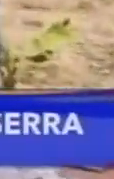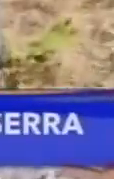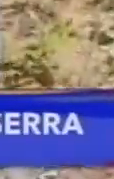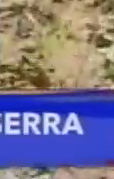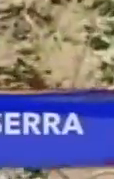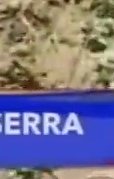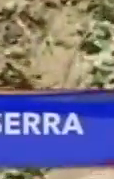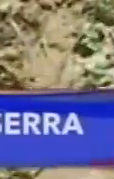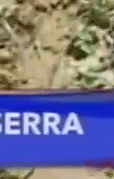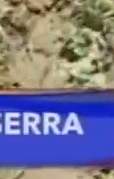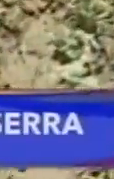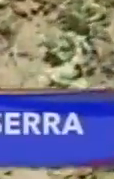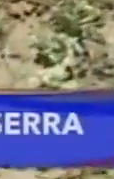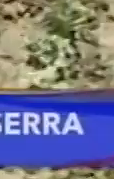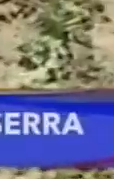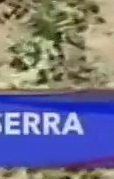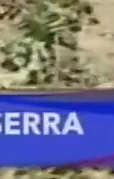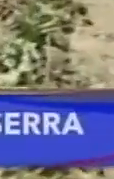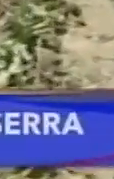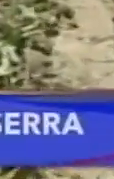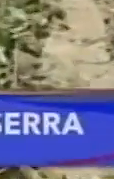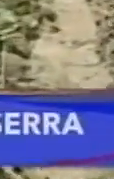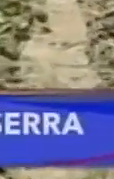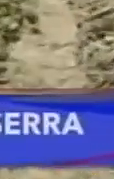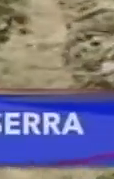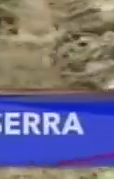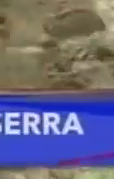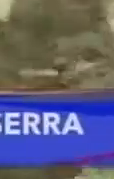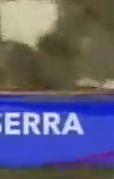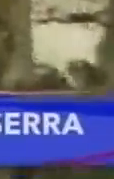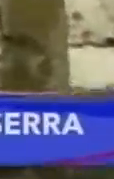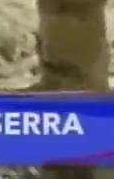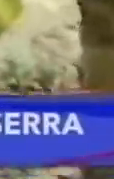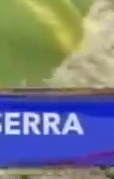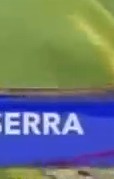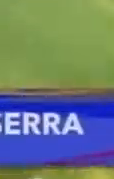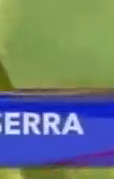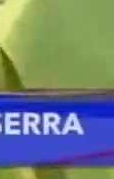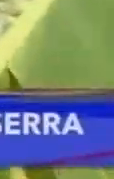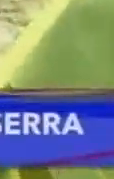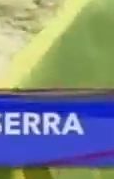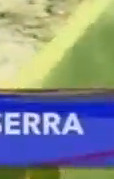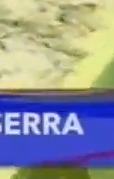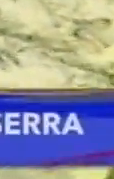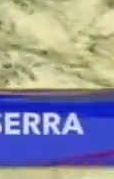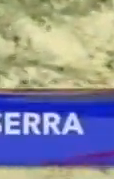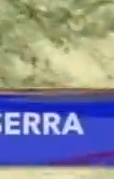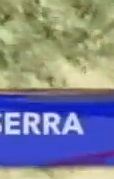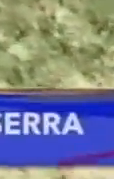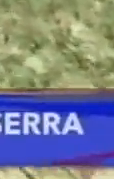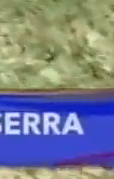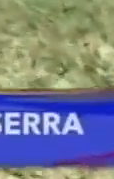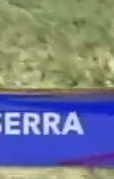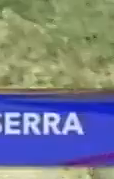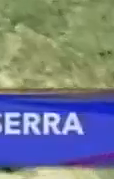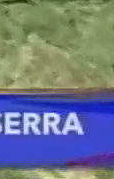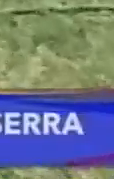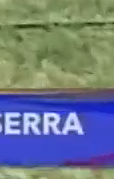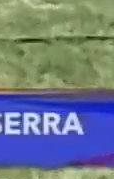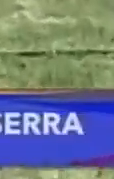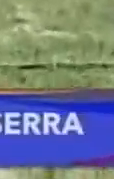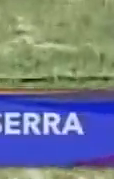varios rubros alternativos. Pero además, importantísimo, señor presidente, lo estratégico. No es